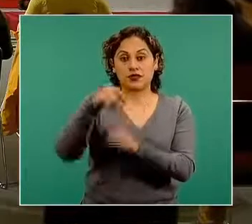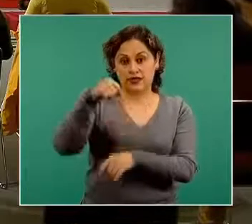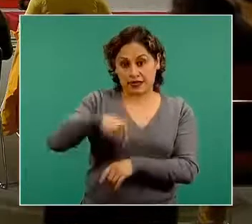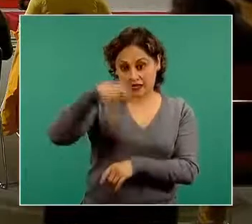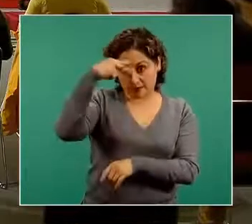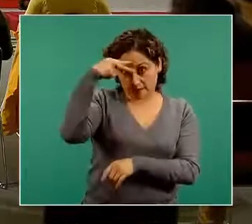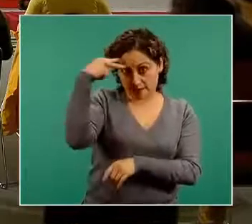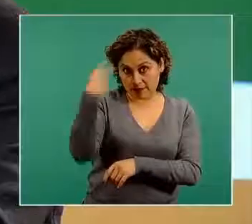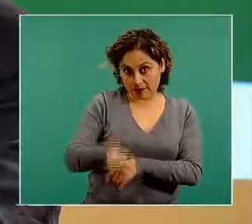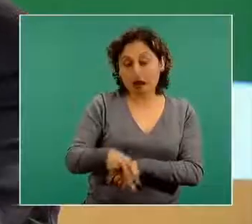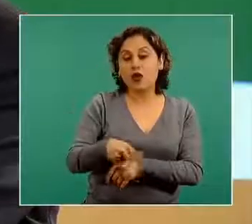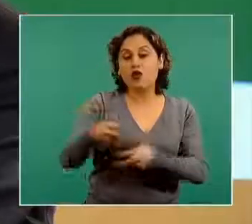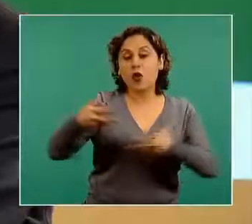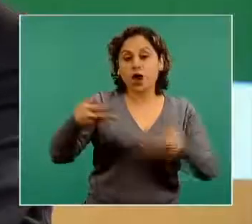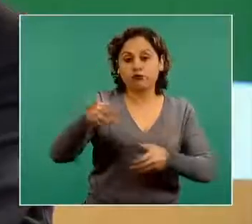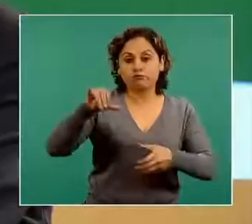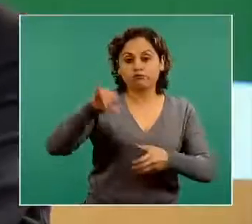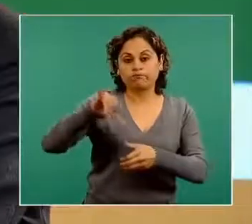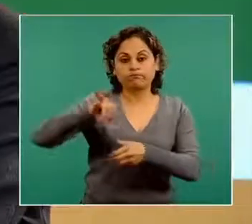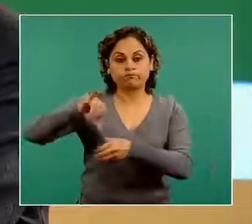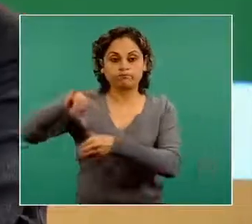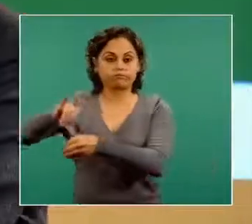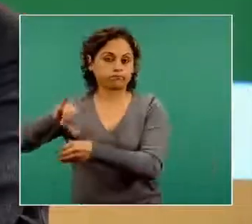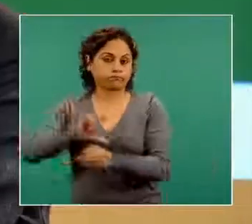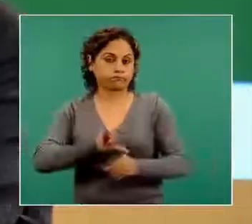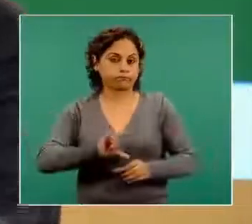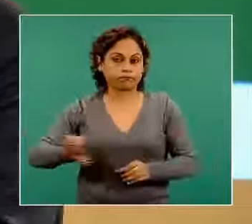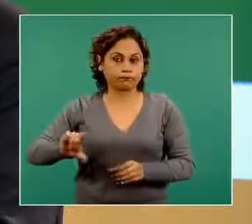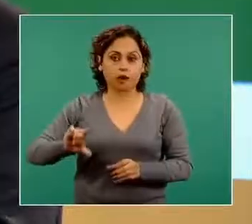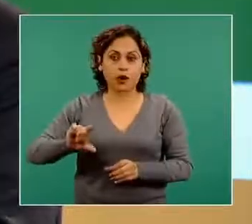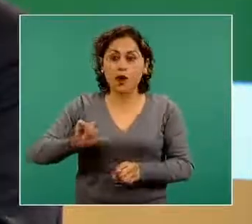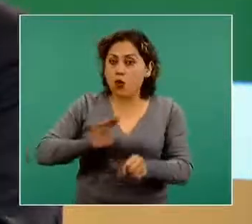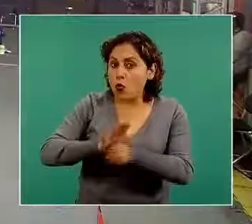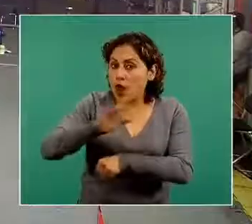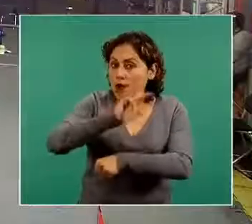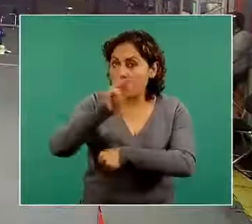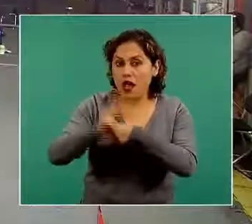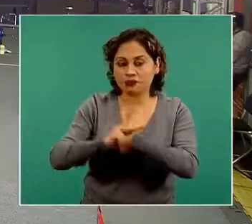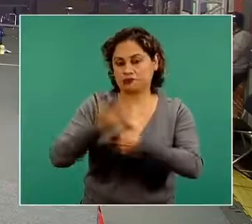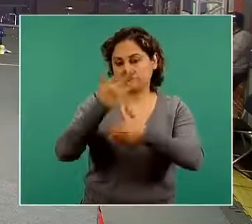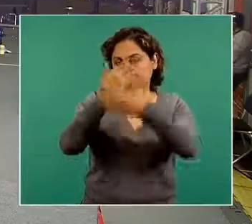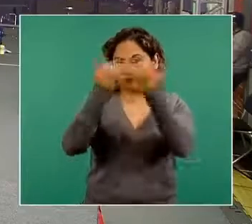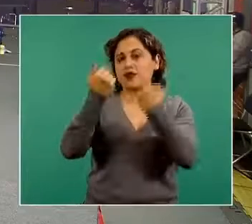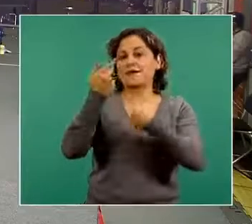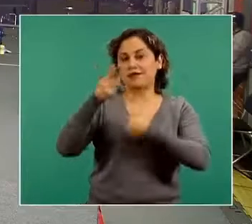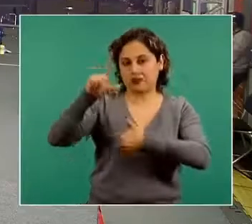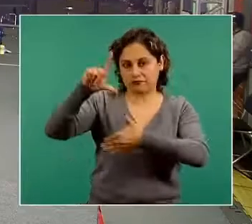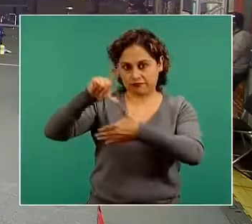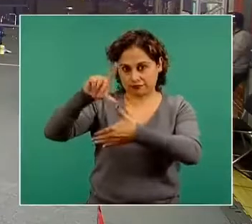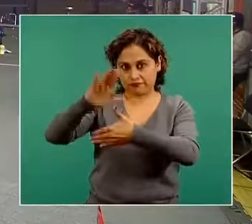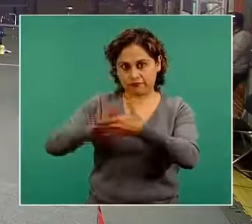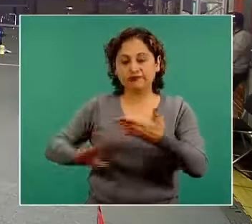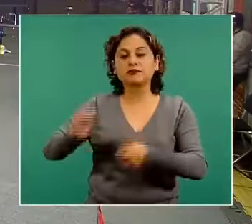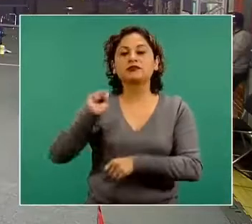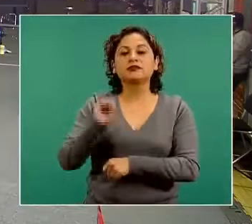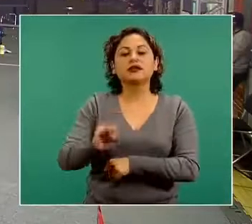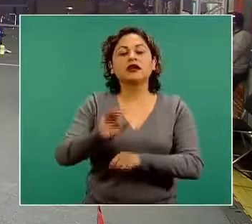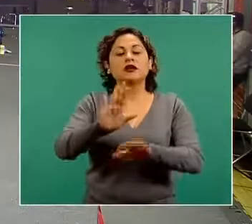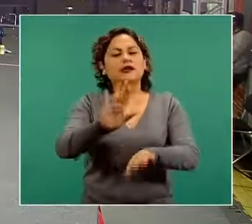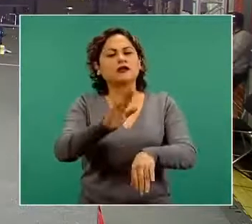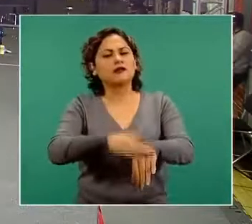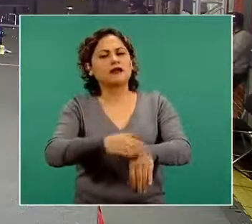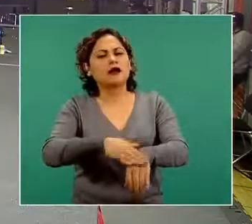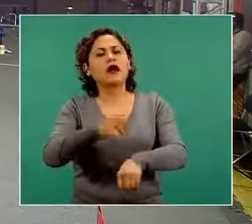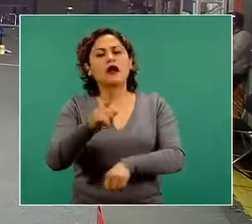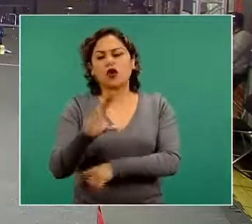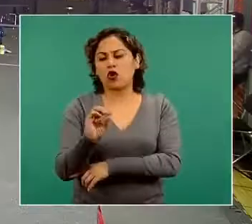Liomont. Distintos países, desconozco cuáles, en América Latina. Y a través del mecanismo de COVAX, ¿cuándo llegarían las